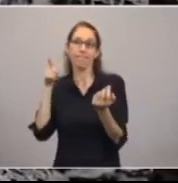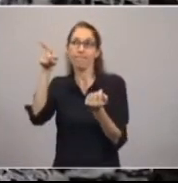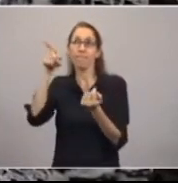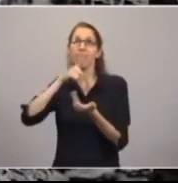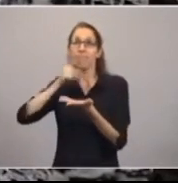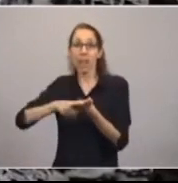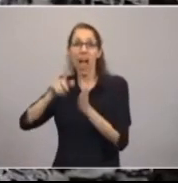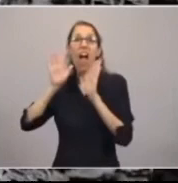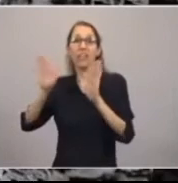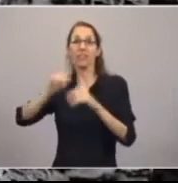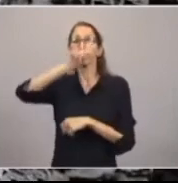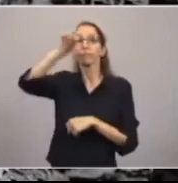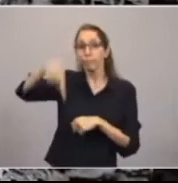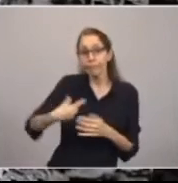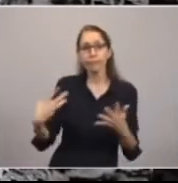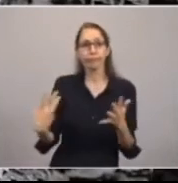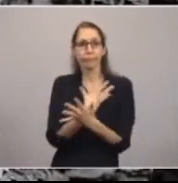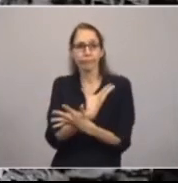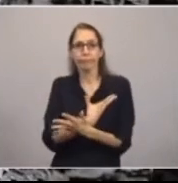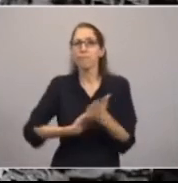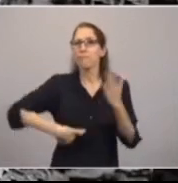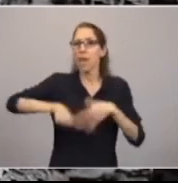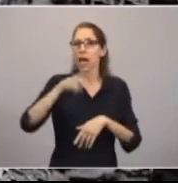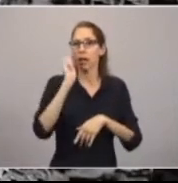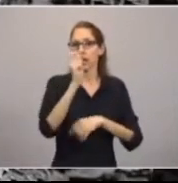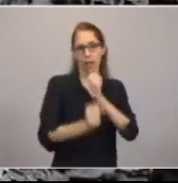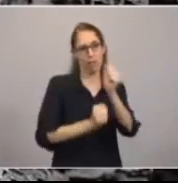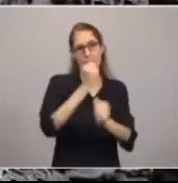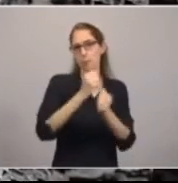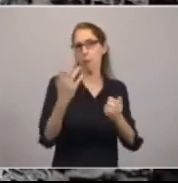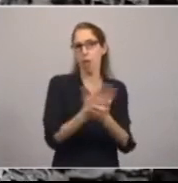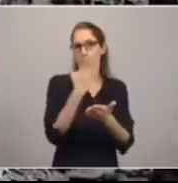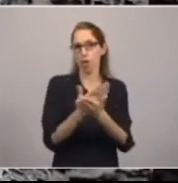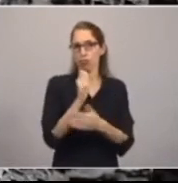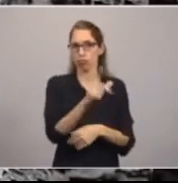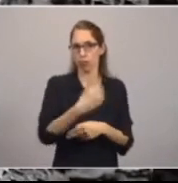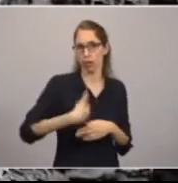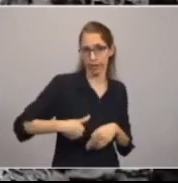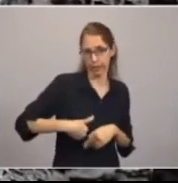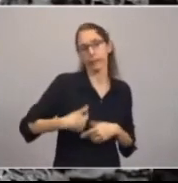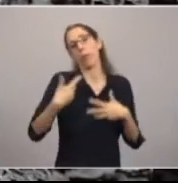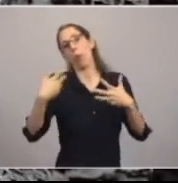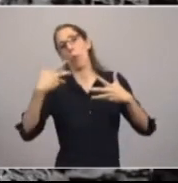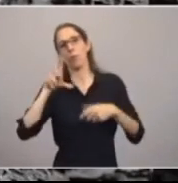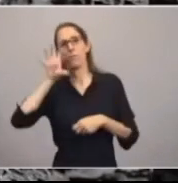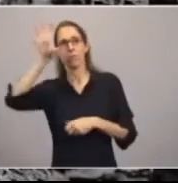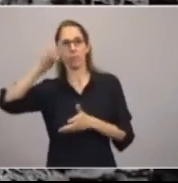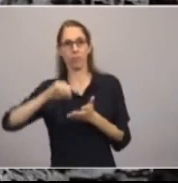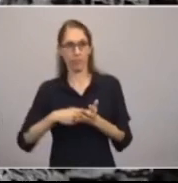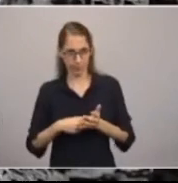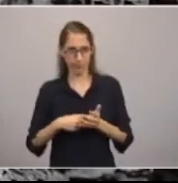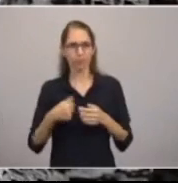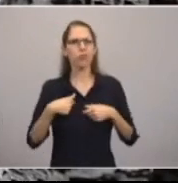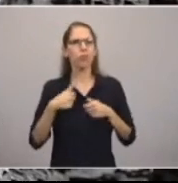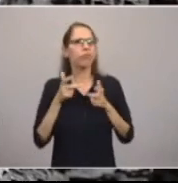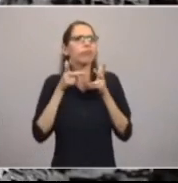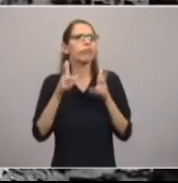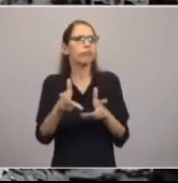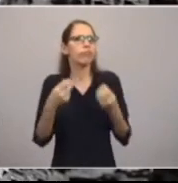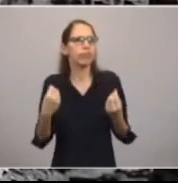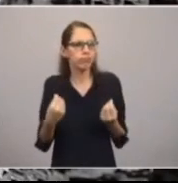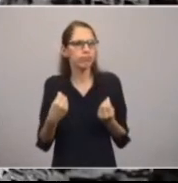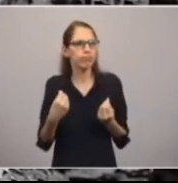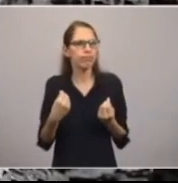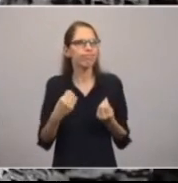que su resultado es que afectan muy fuertemente a la industria, a la producción argentina y por tanto a la provincia de Buenos Aires. Y lo hago desde una